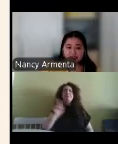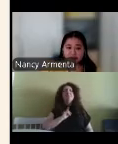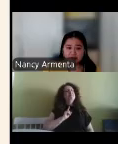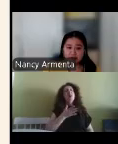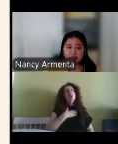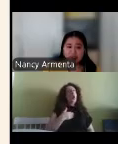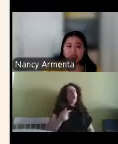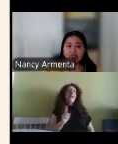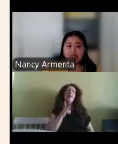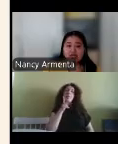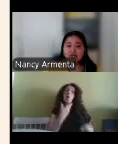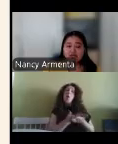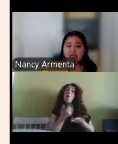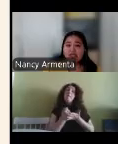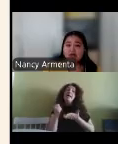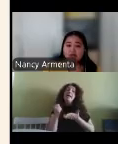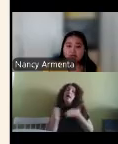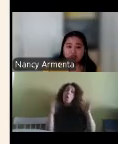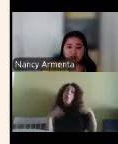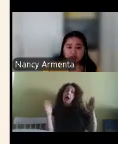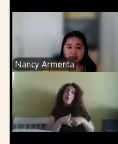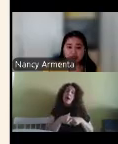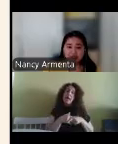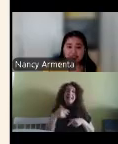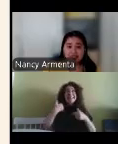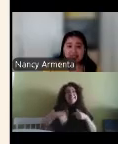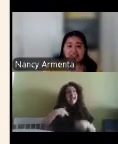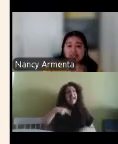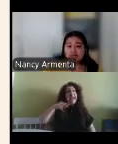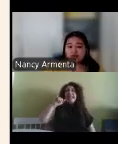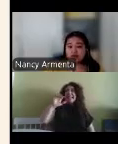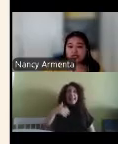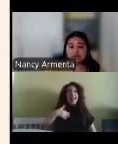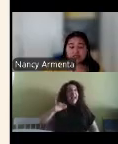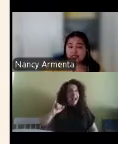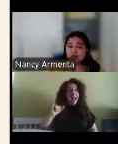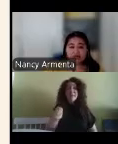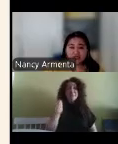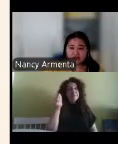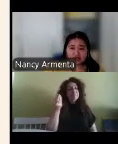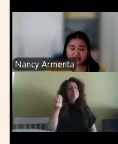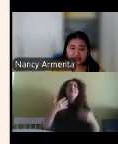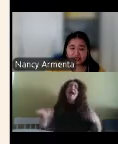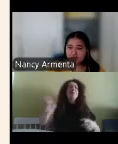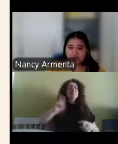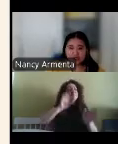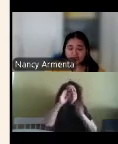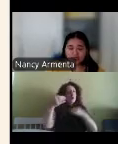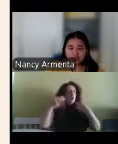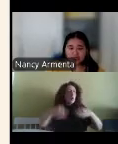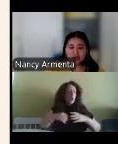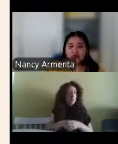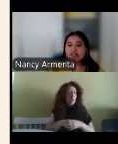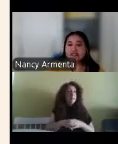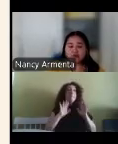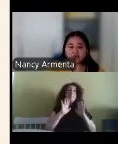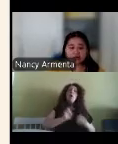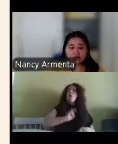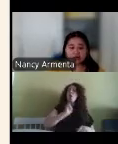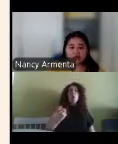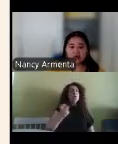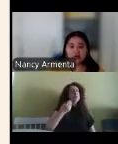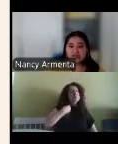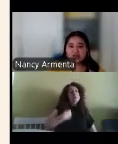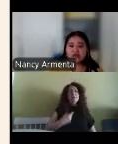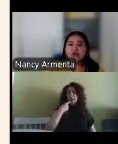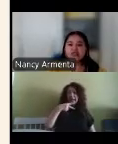del pasaporte. Ya que tuve el NIE, pues normal. Sin embargo, muchas veces aún teniendo el NIE, las mujeres no reciben